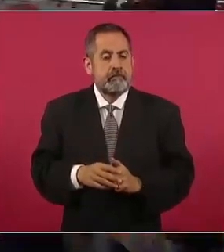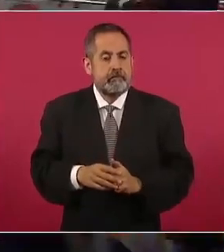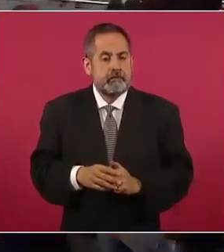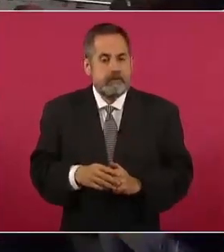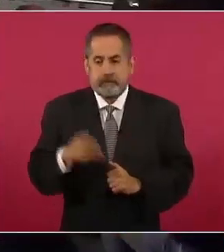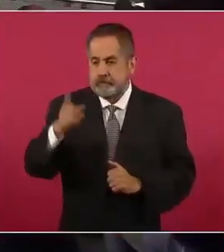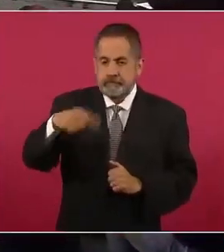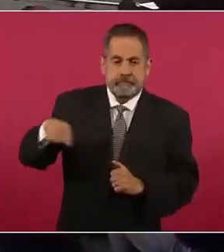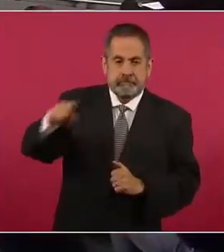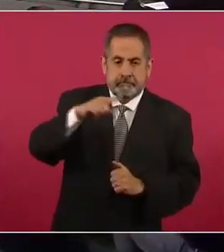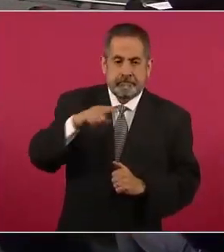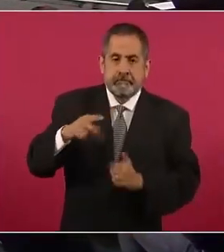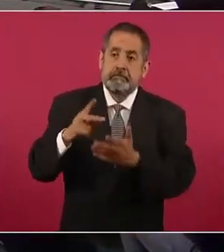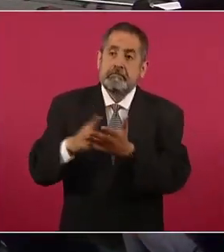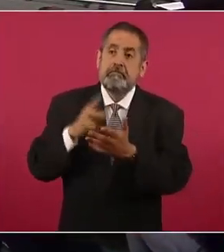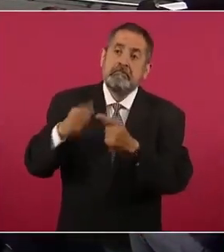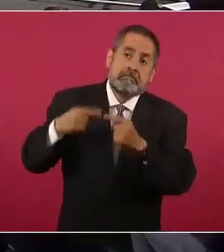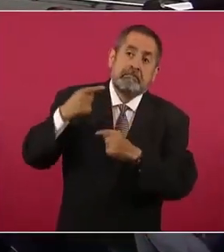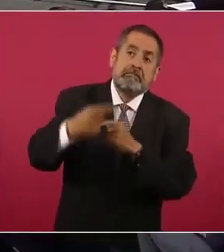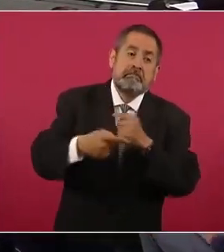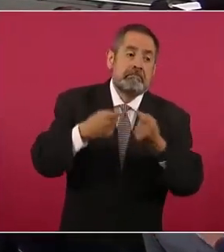no se permita la repetición.